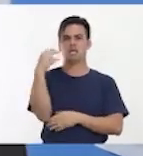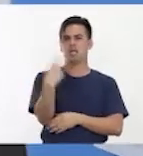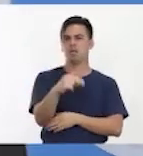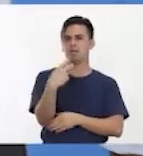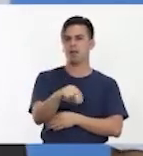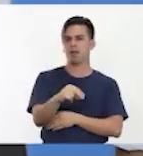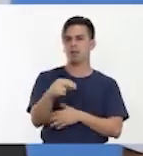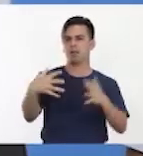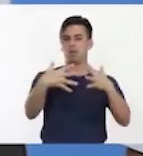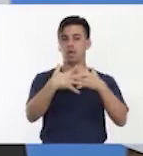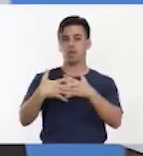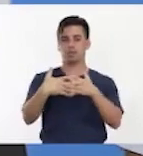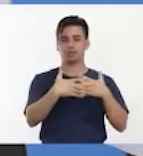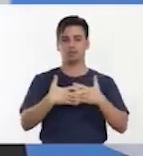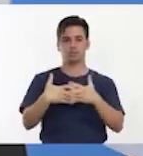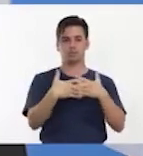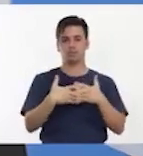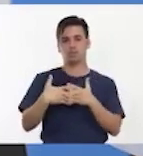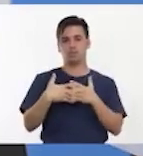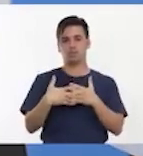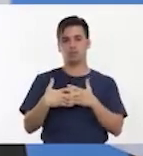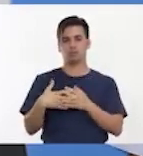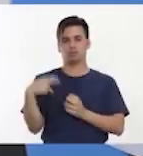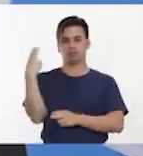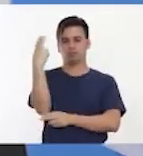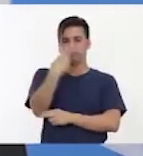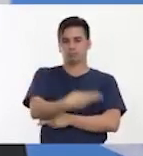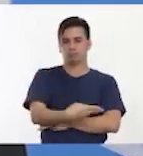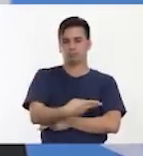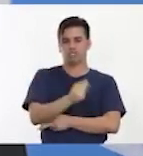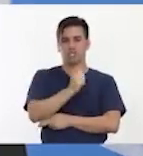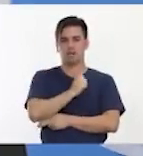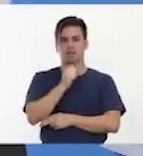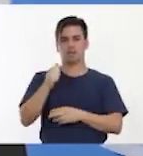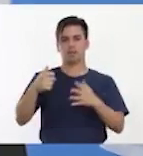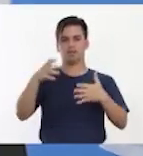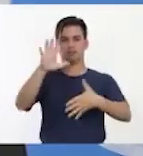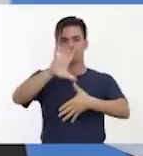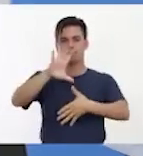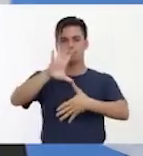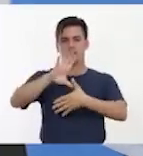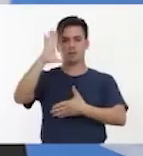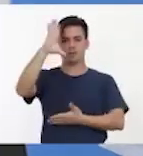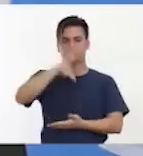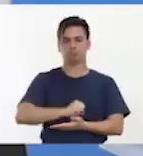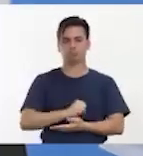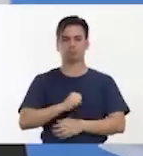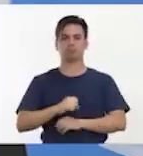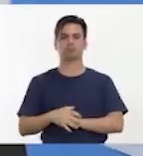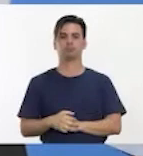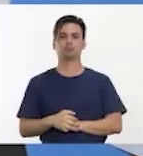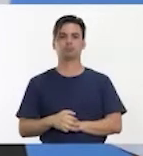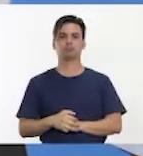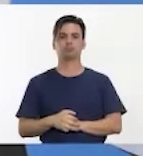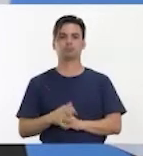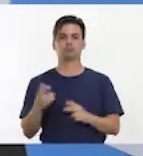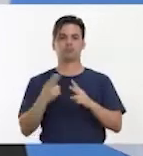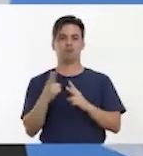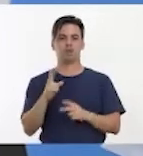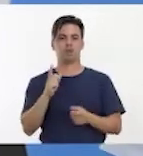Estados Unidos va a aplicar en América para poder implantar su hegemonía